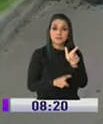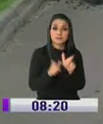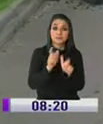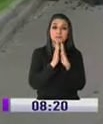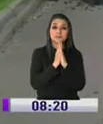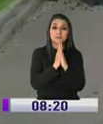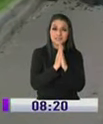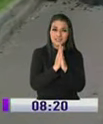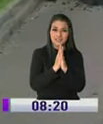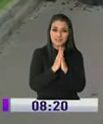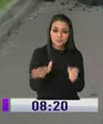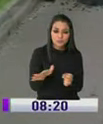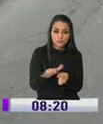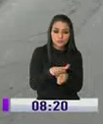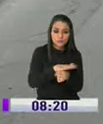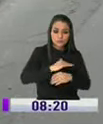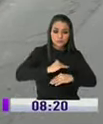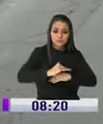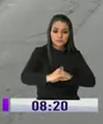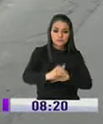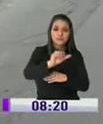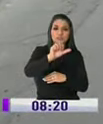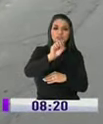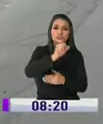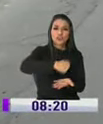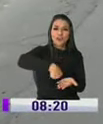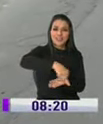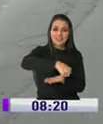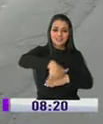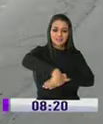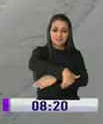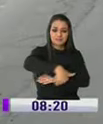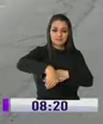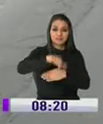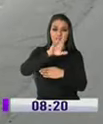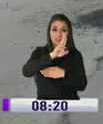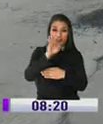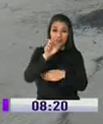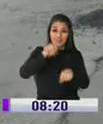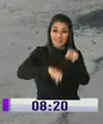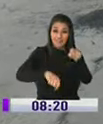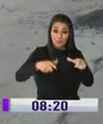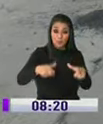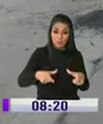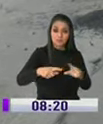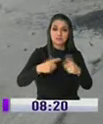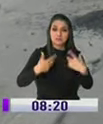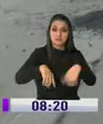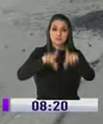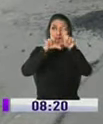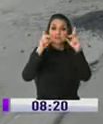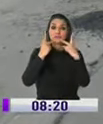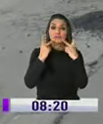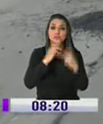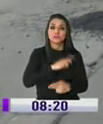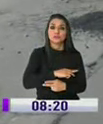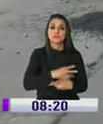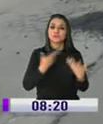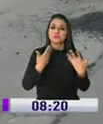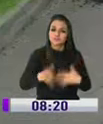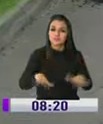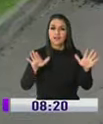que se manifestaba que la calle Solana y Cardenal de la Torre se encontraba en malas condiciones, se informa que la empresa pública metropolitana de obras